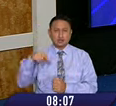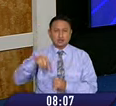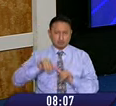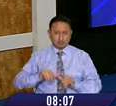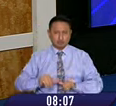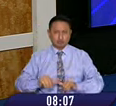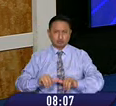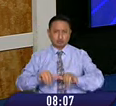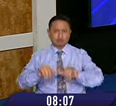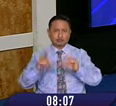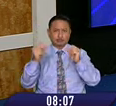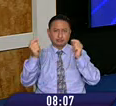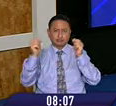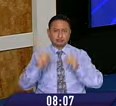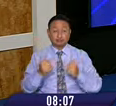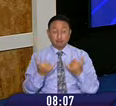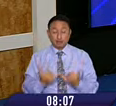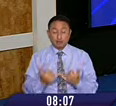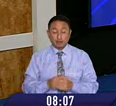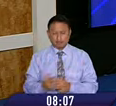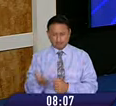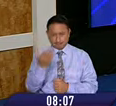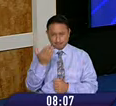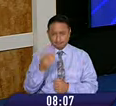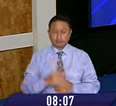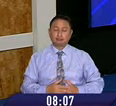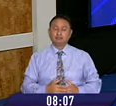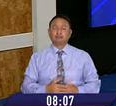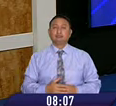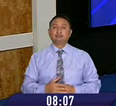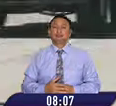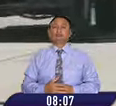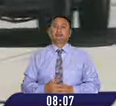continuará lo más rápido posible. Por ahora, echemos un vistazo.